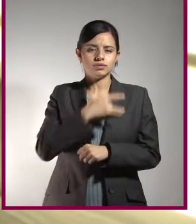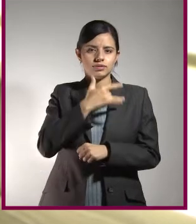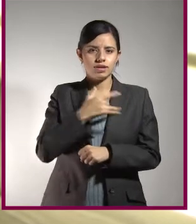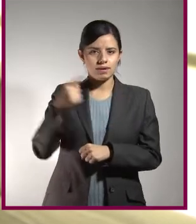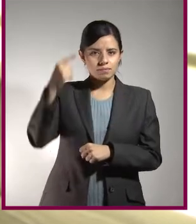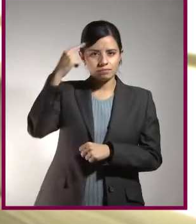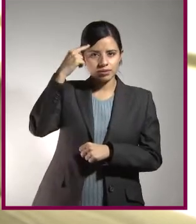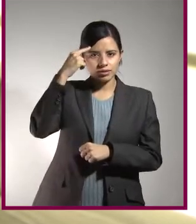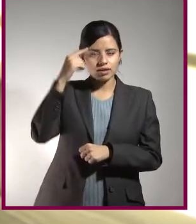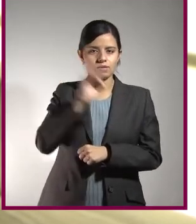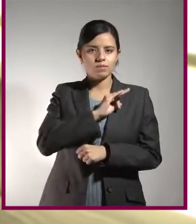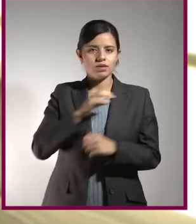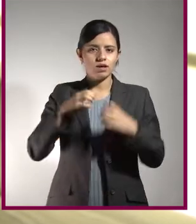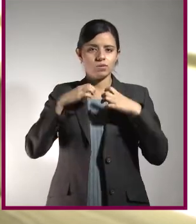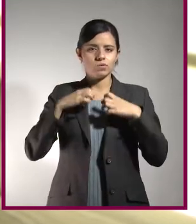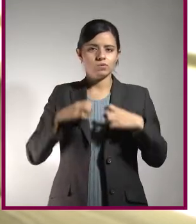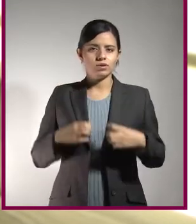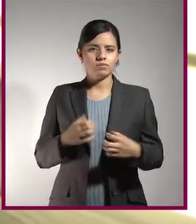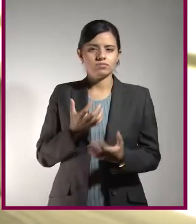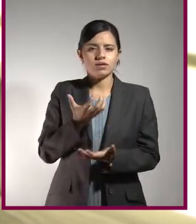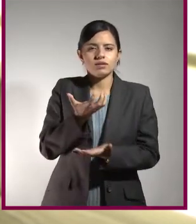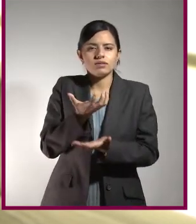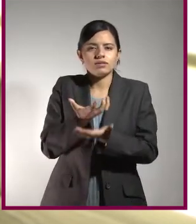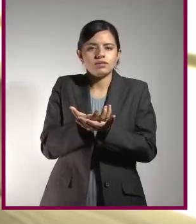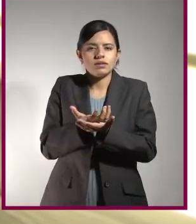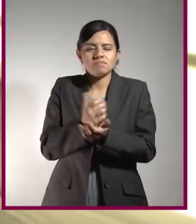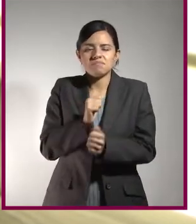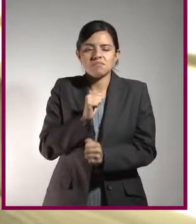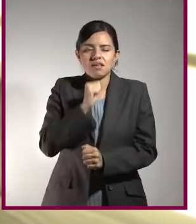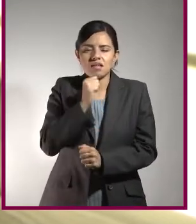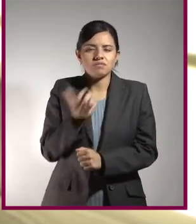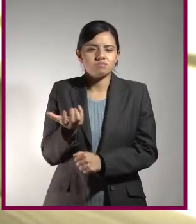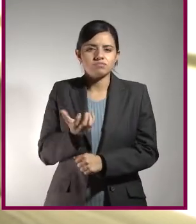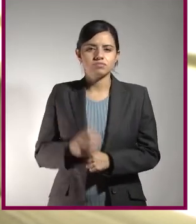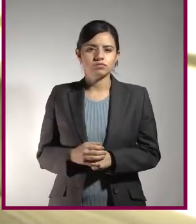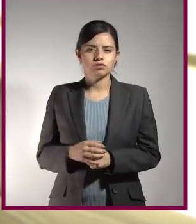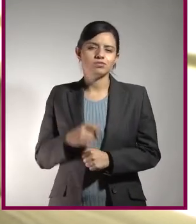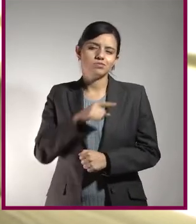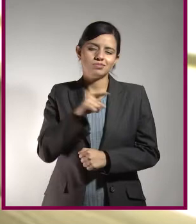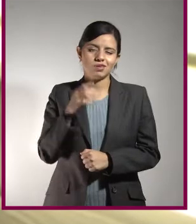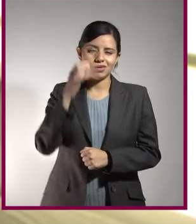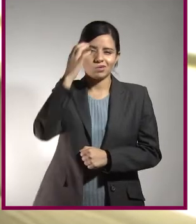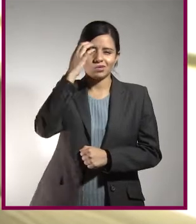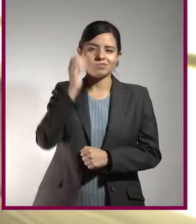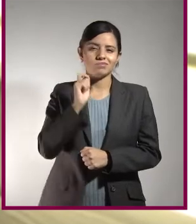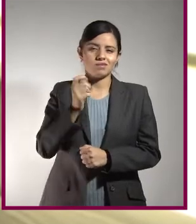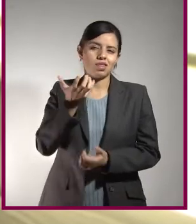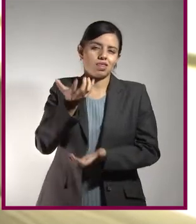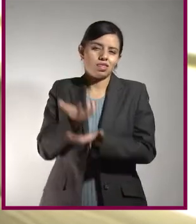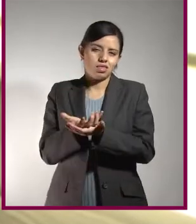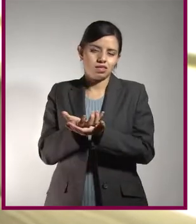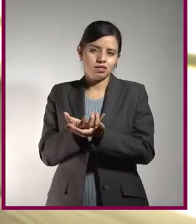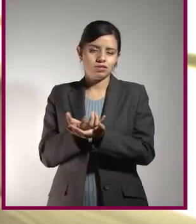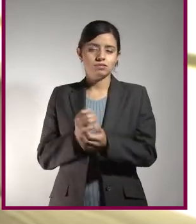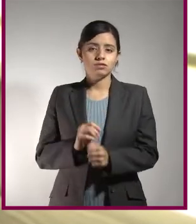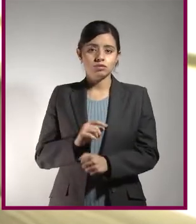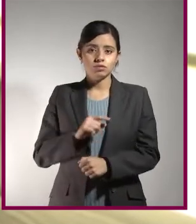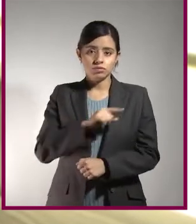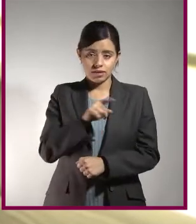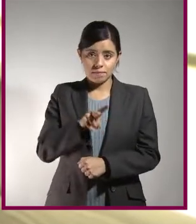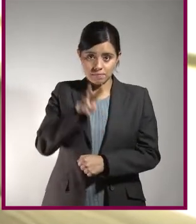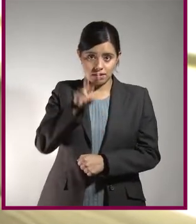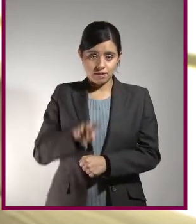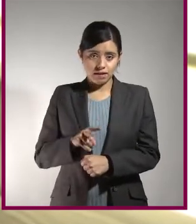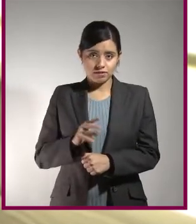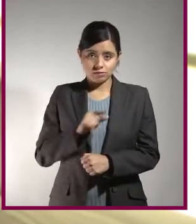emocionales y neurológicos de poner al cuerpo a literalmente no hacer nada, lo que comúnmente se conoce como el gazanear. Aunque no lo creas,